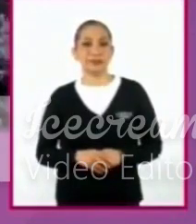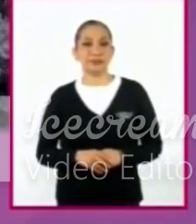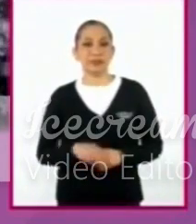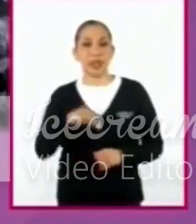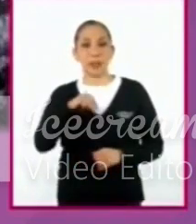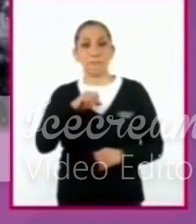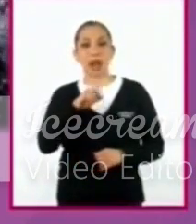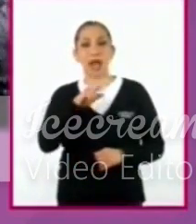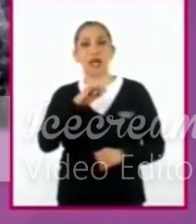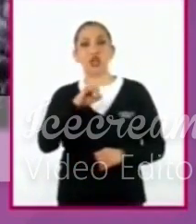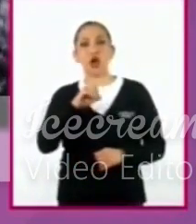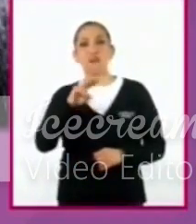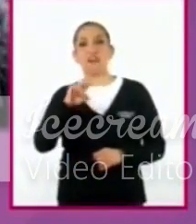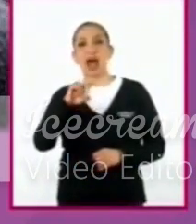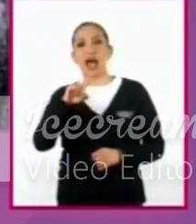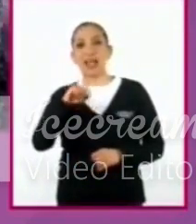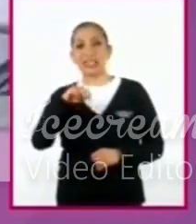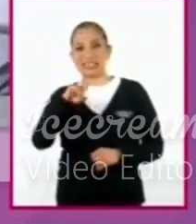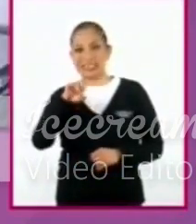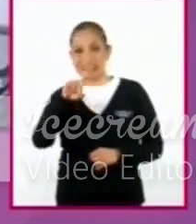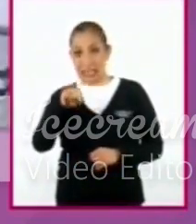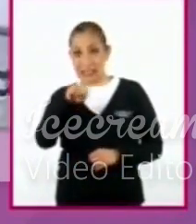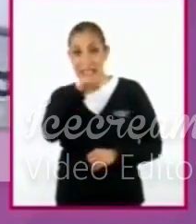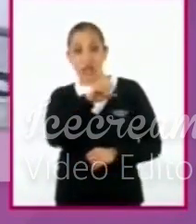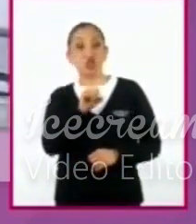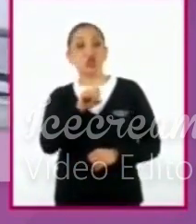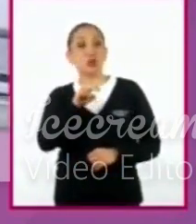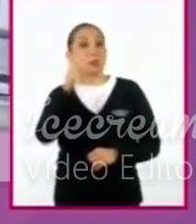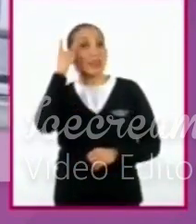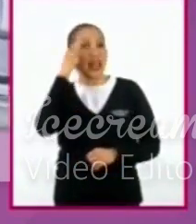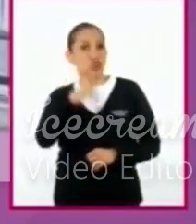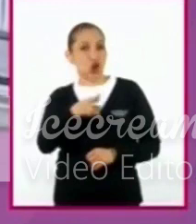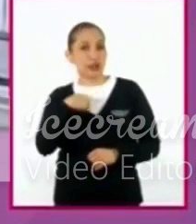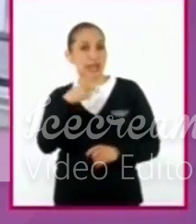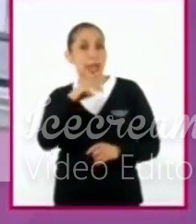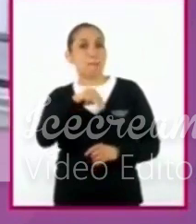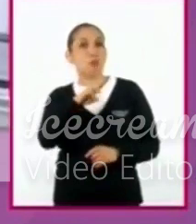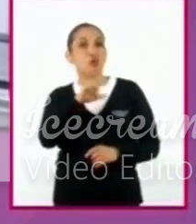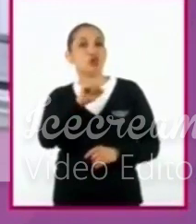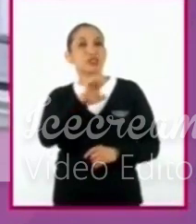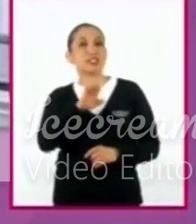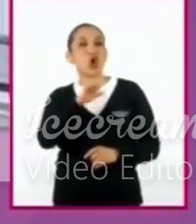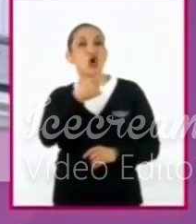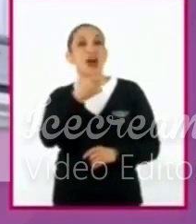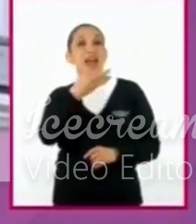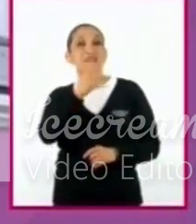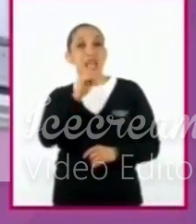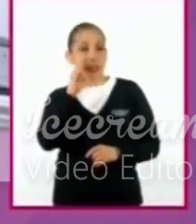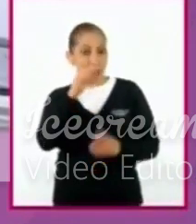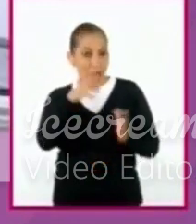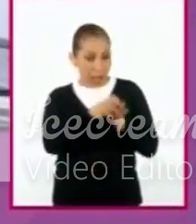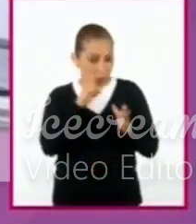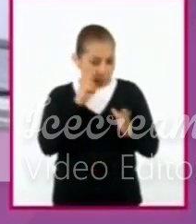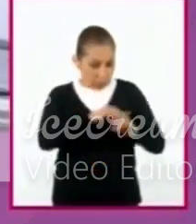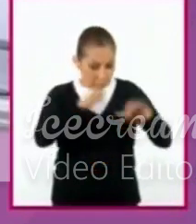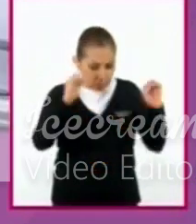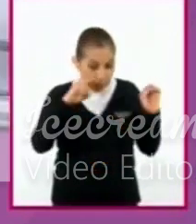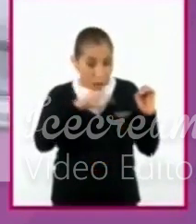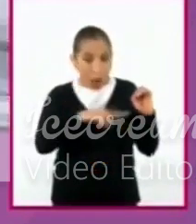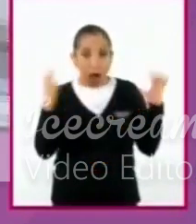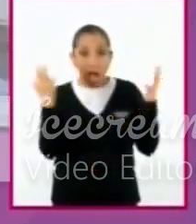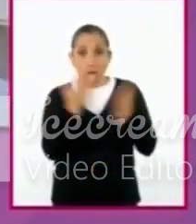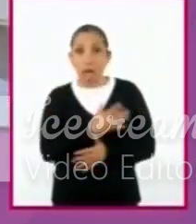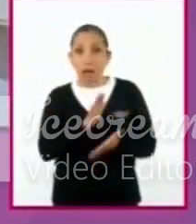Mario Vázquez empieza a ser el subdirector de museografía, se da cuenta de las cajas con todos los documentos, y entonces él